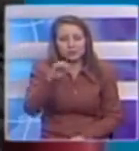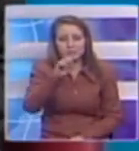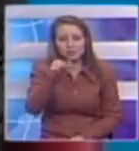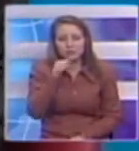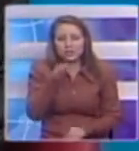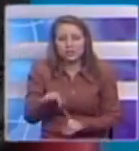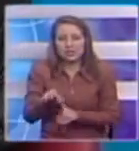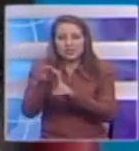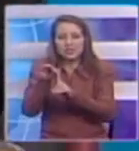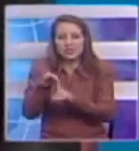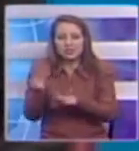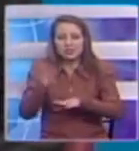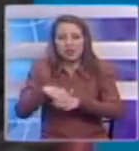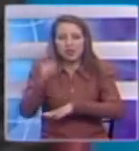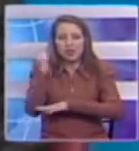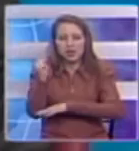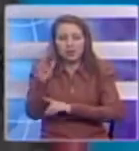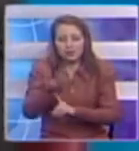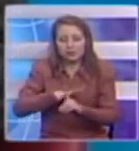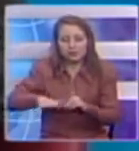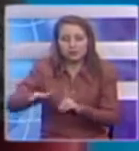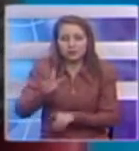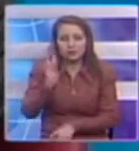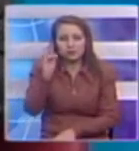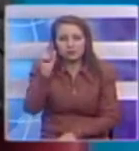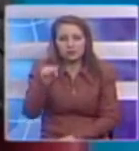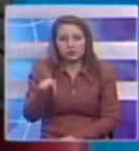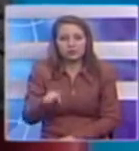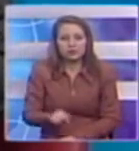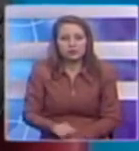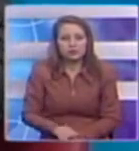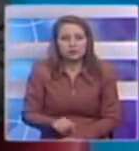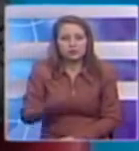especializada en derecho ambiental. Son las 7 de la mañana